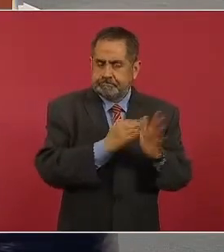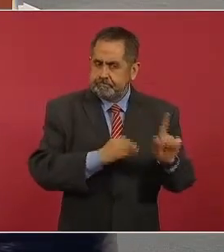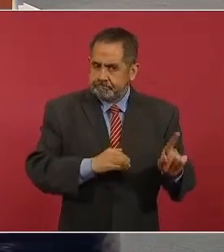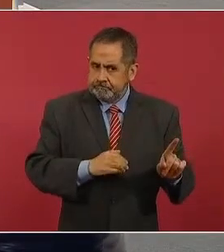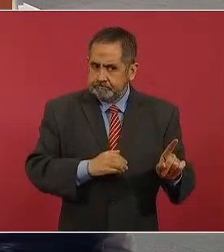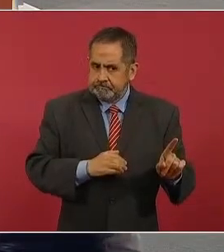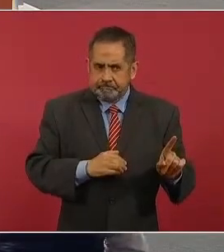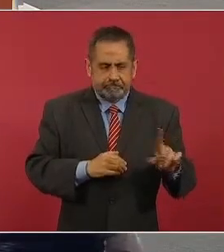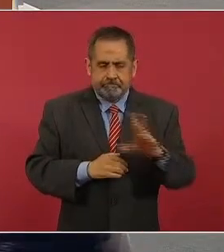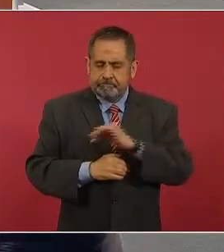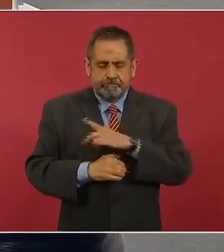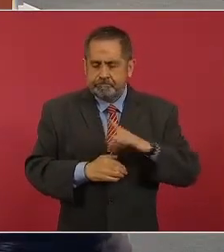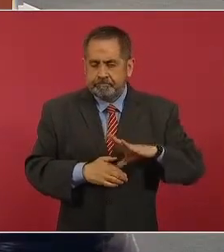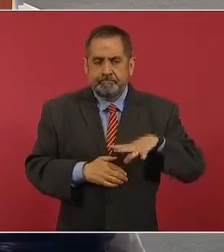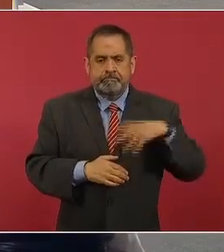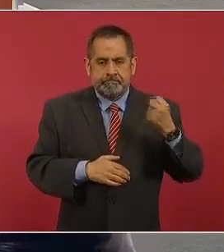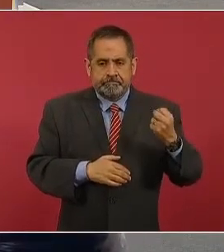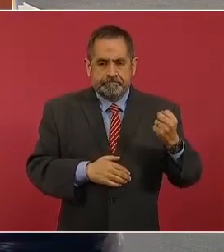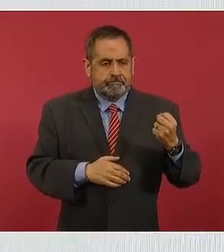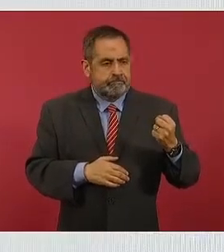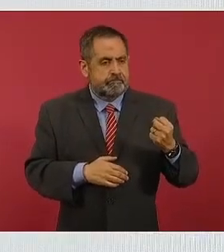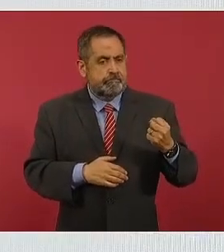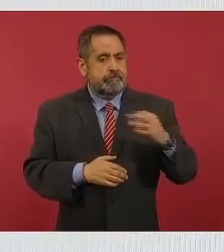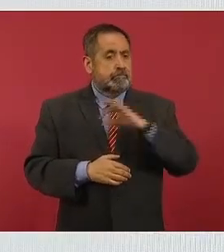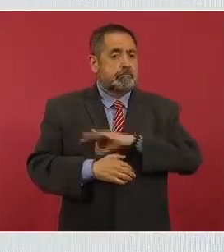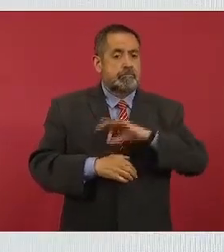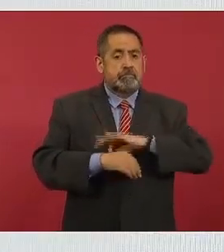quedando con más ganancia,